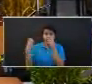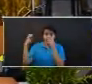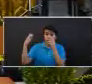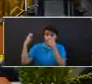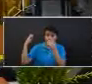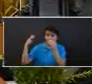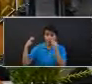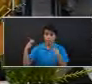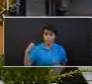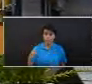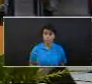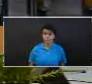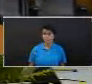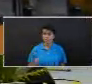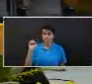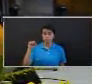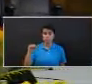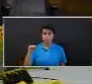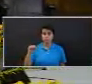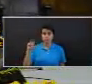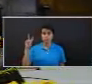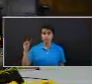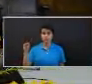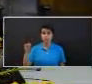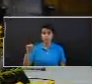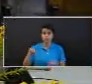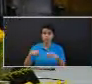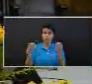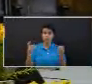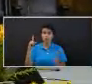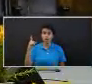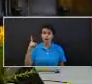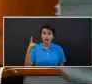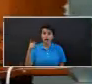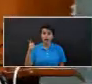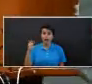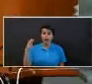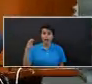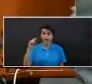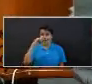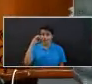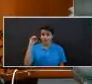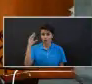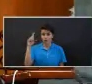DiCaprio en tercera clase. Allí iban,